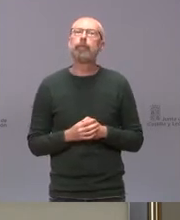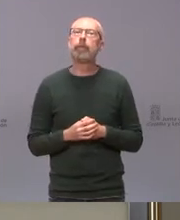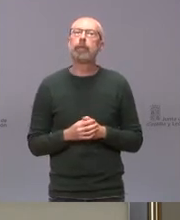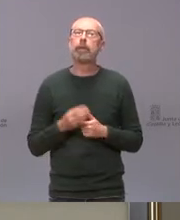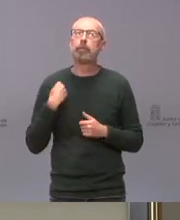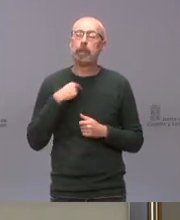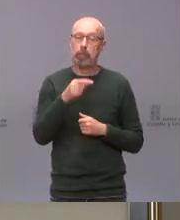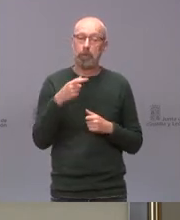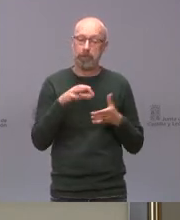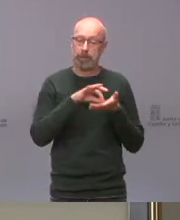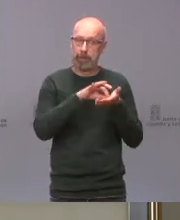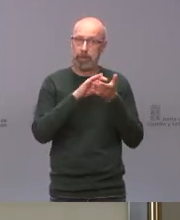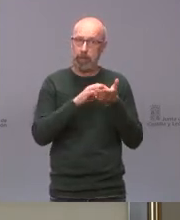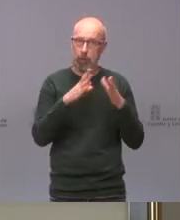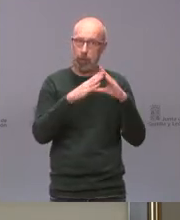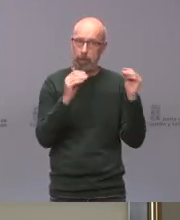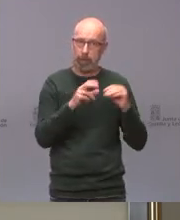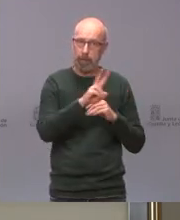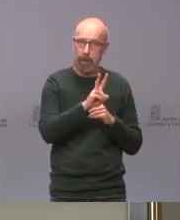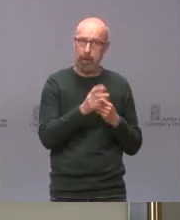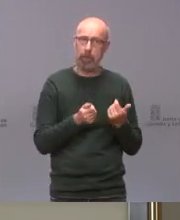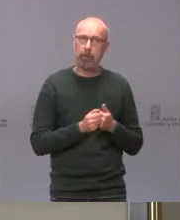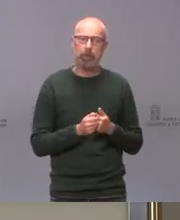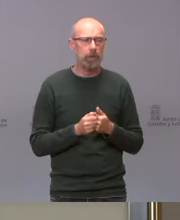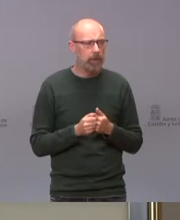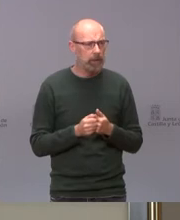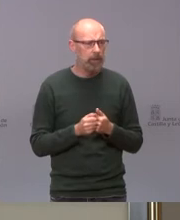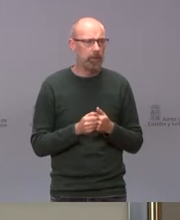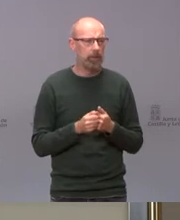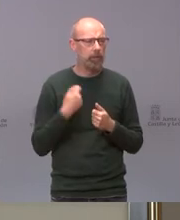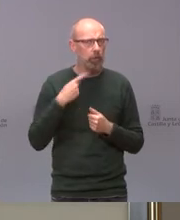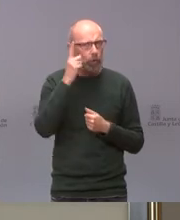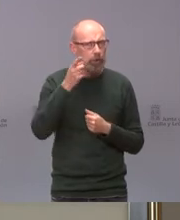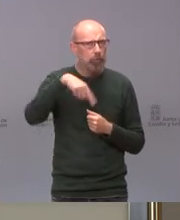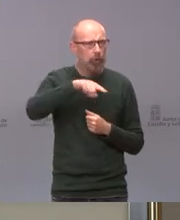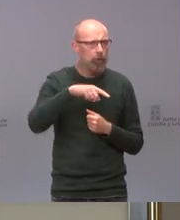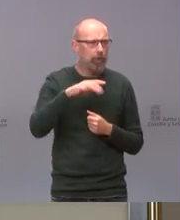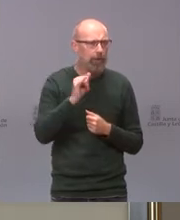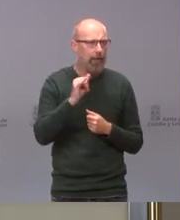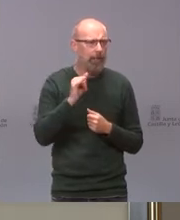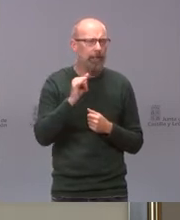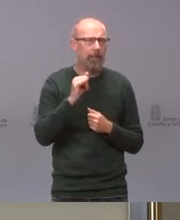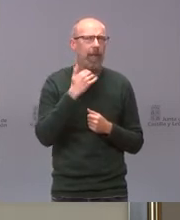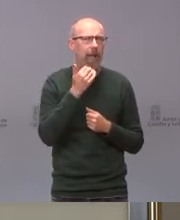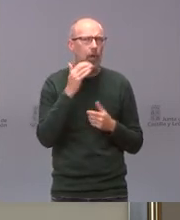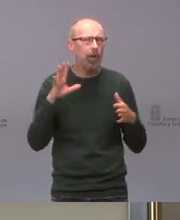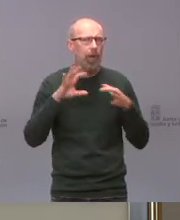Universidad de Valladolid parece que detecta algún caso de herpes zóster también. No sé si tenéis, relacionado con la vacuna, no sé si